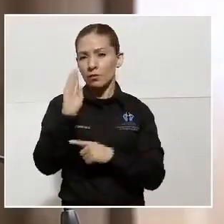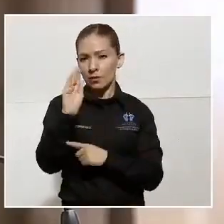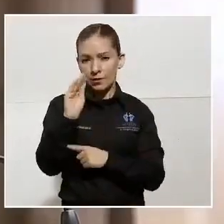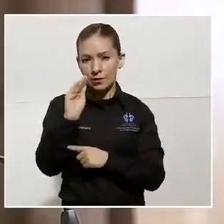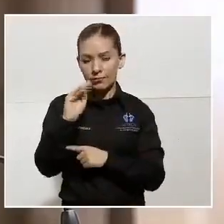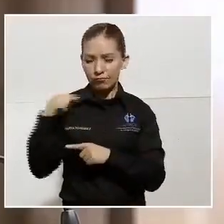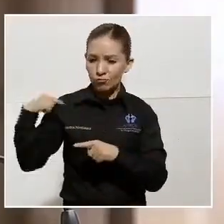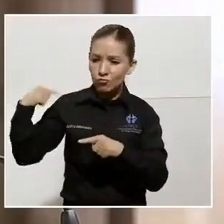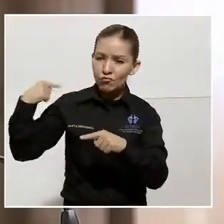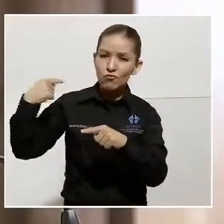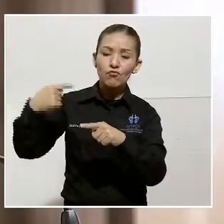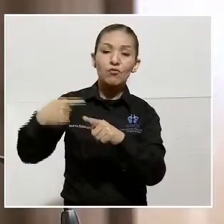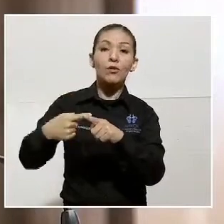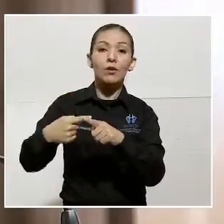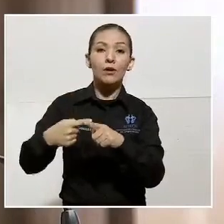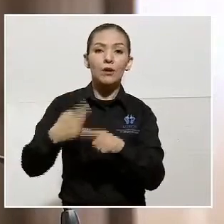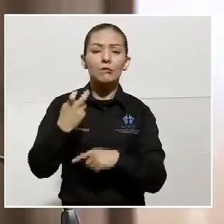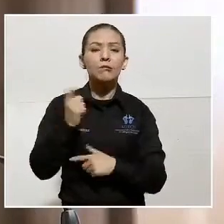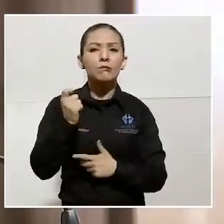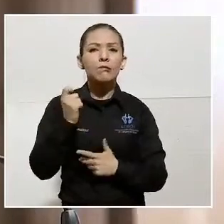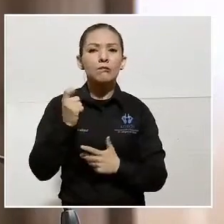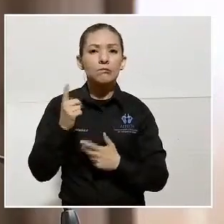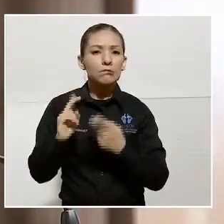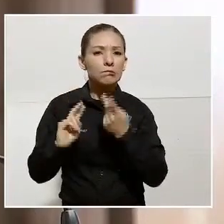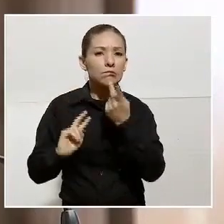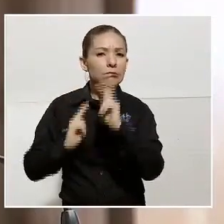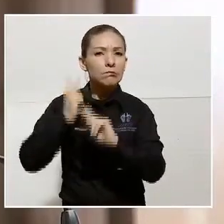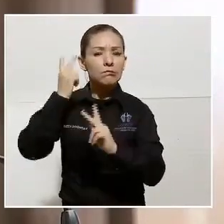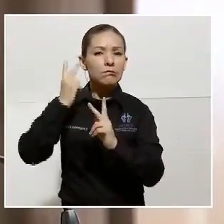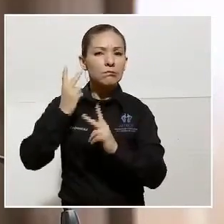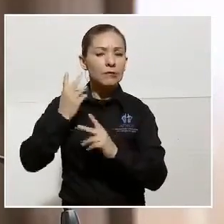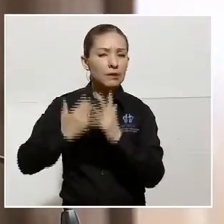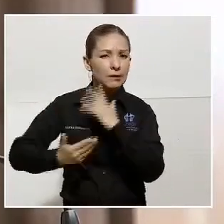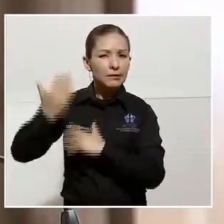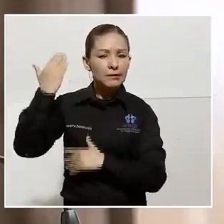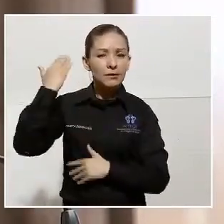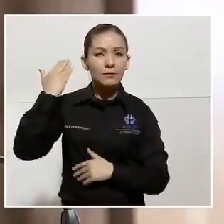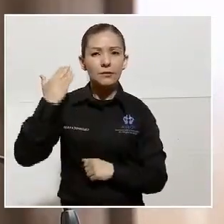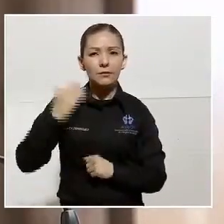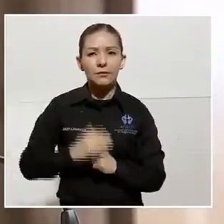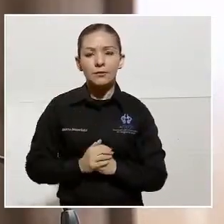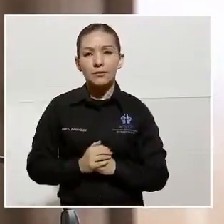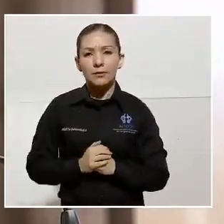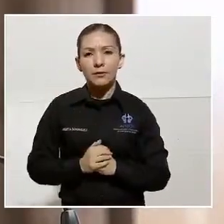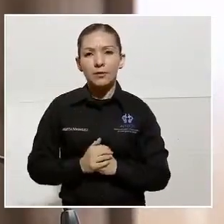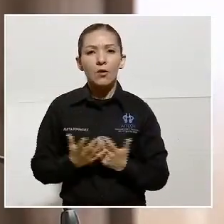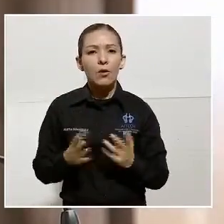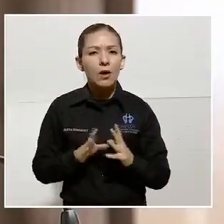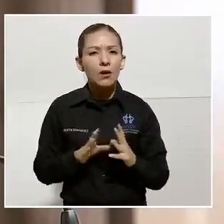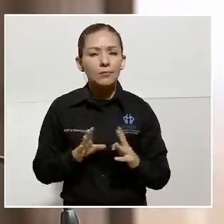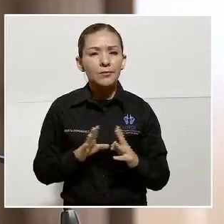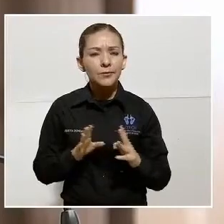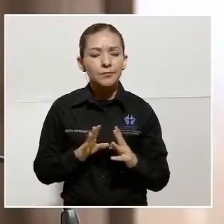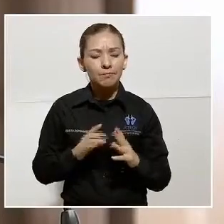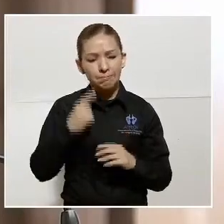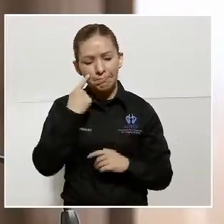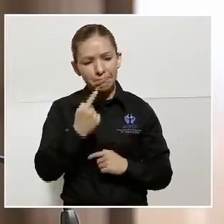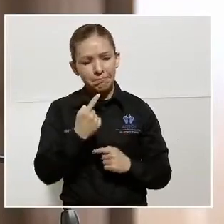1990 enfrentó una violencia insurgente del Estado que se manifestó de diversas